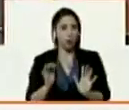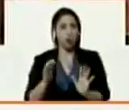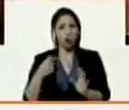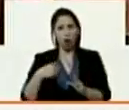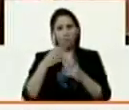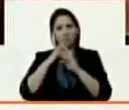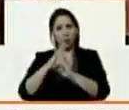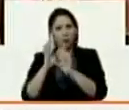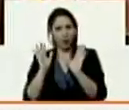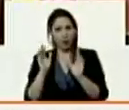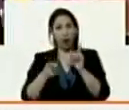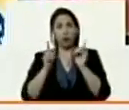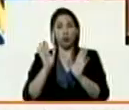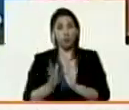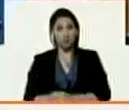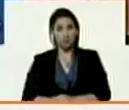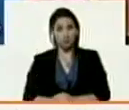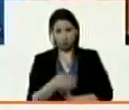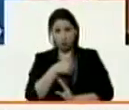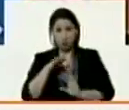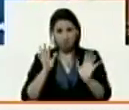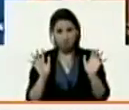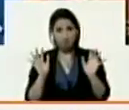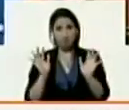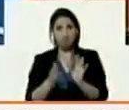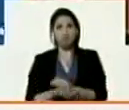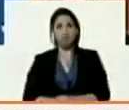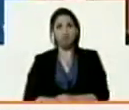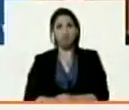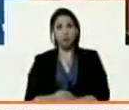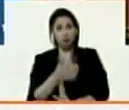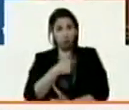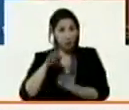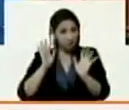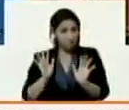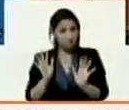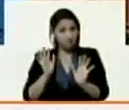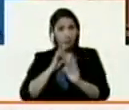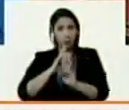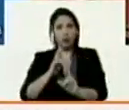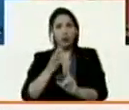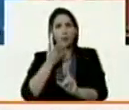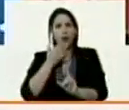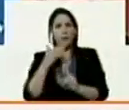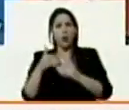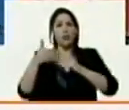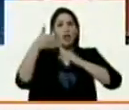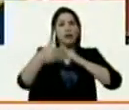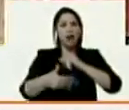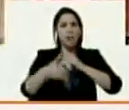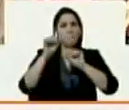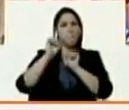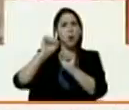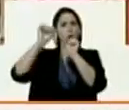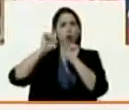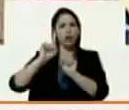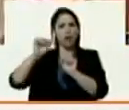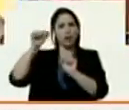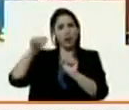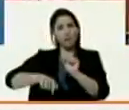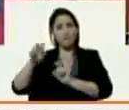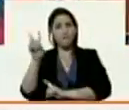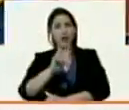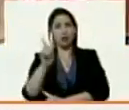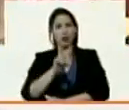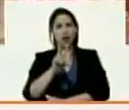decir algunas, si quieren. Si quieren, detrás de las protestas, aquí en Venezuela,